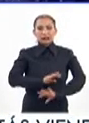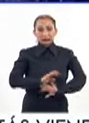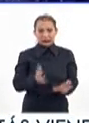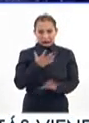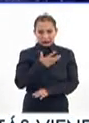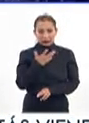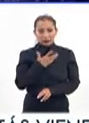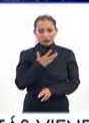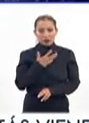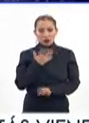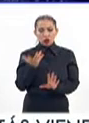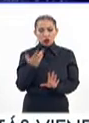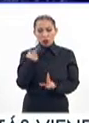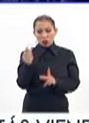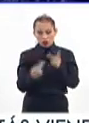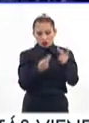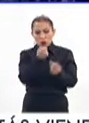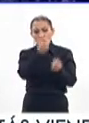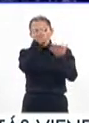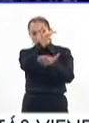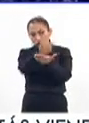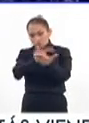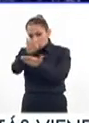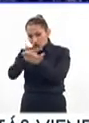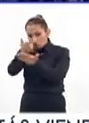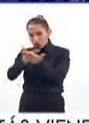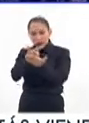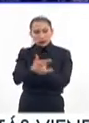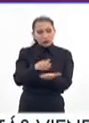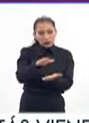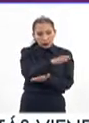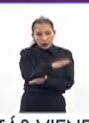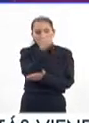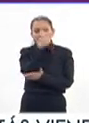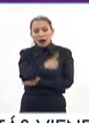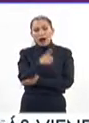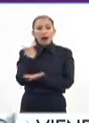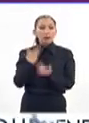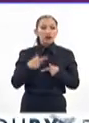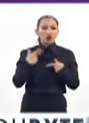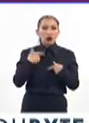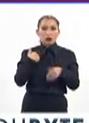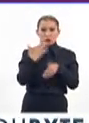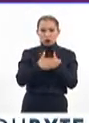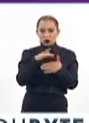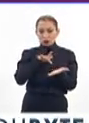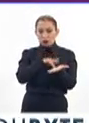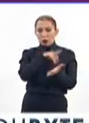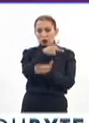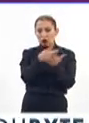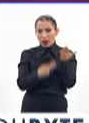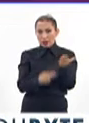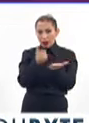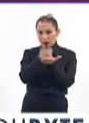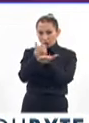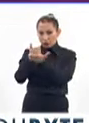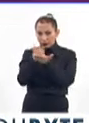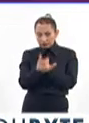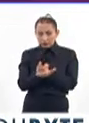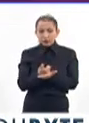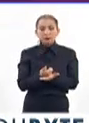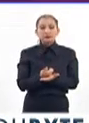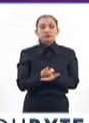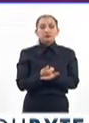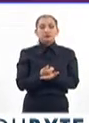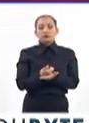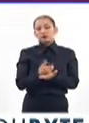Llevamos un censo realizado para beneficiarios de los programas sociales